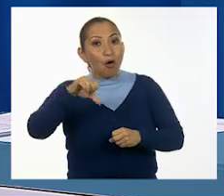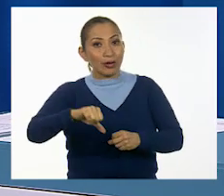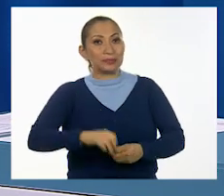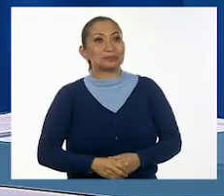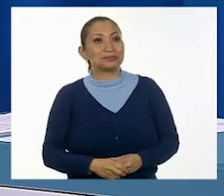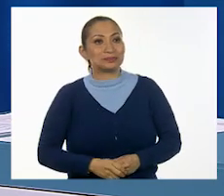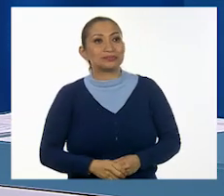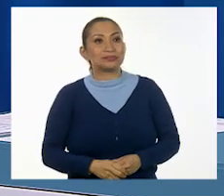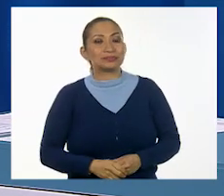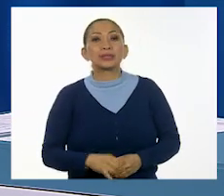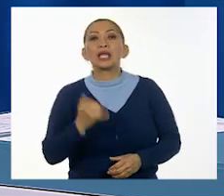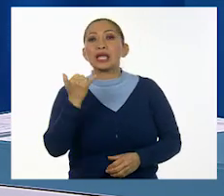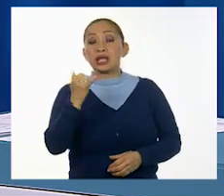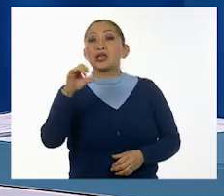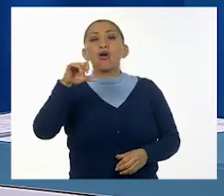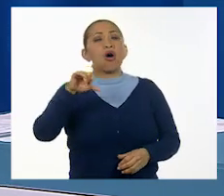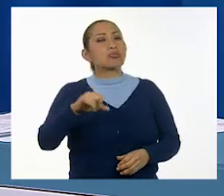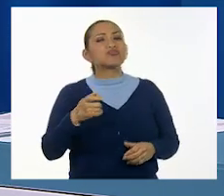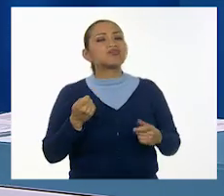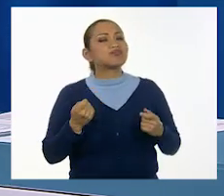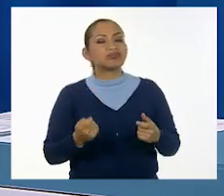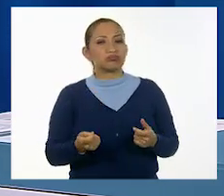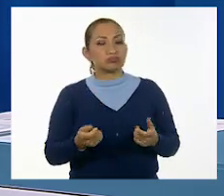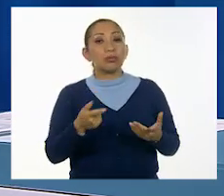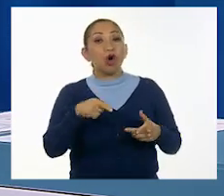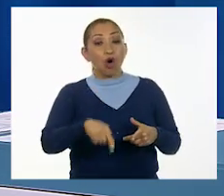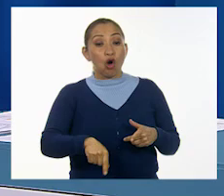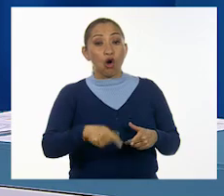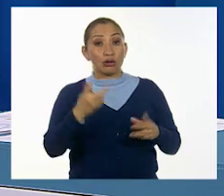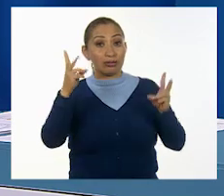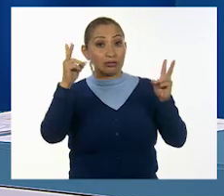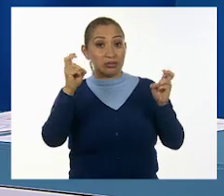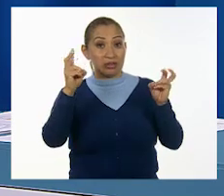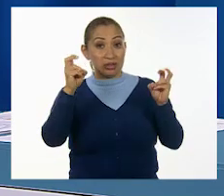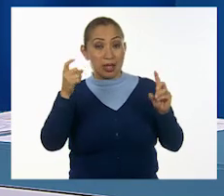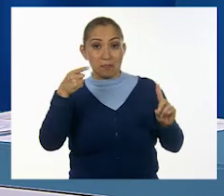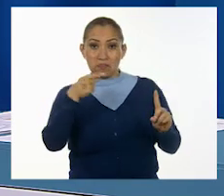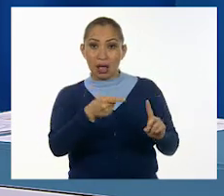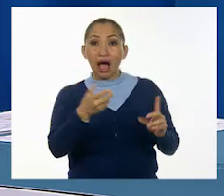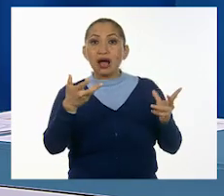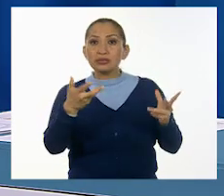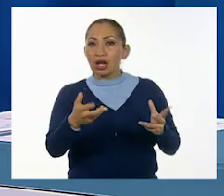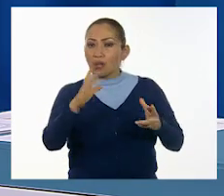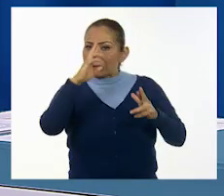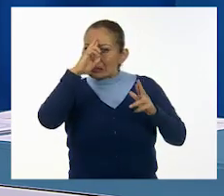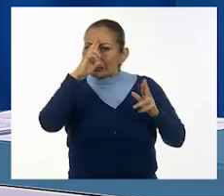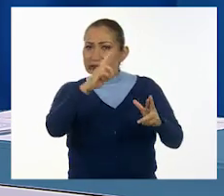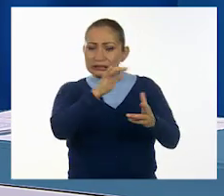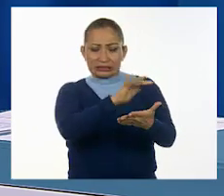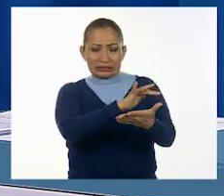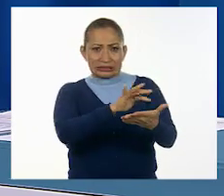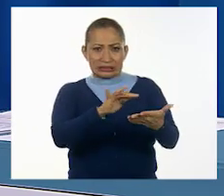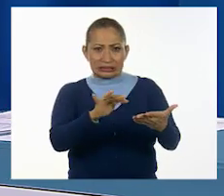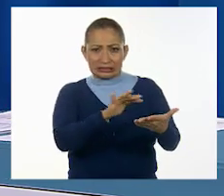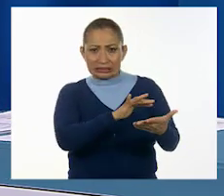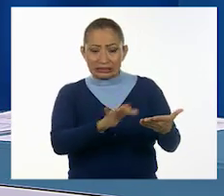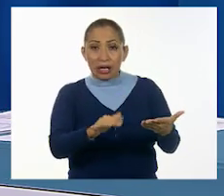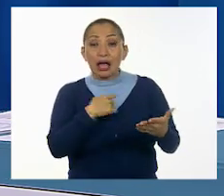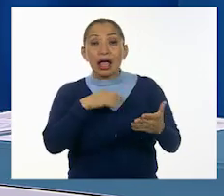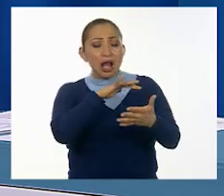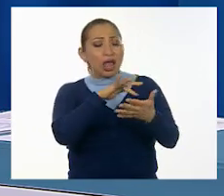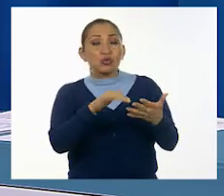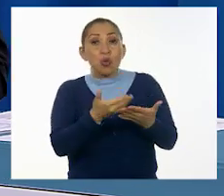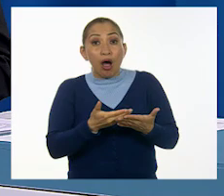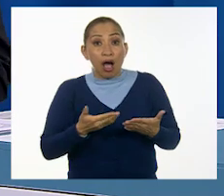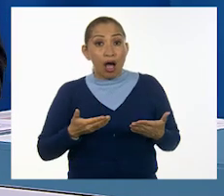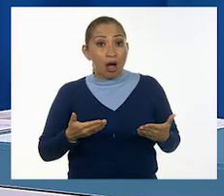hoy. Y pues el día de hoy tenemos un programa en donde vamos a hacer un homenaje a la lectura. Y es que la lectura